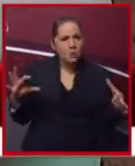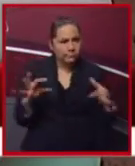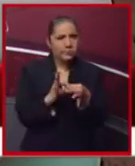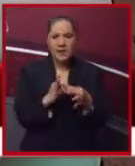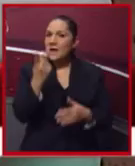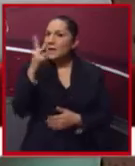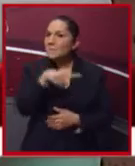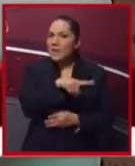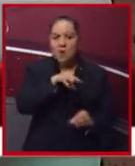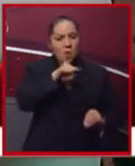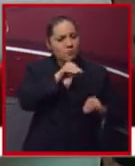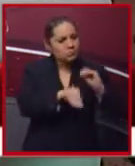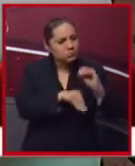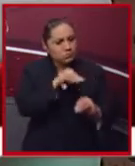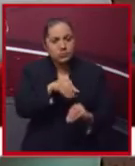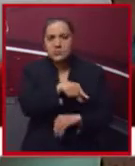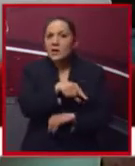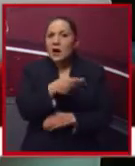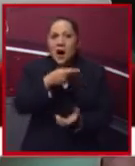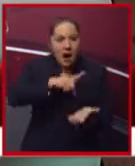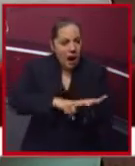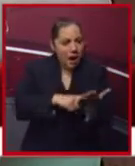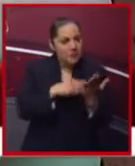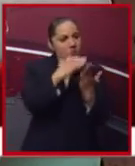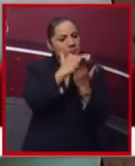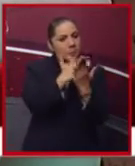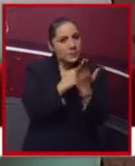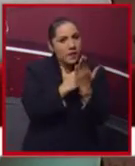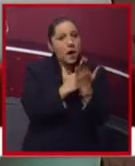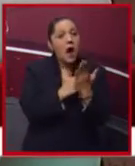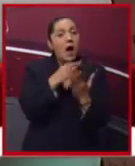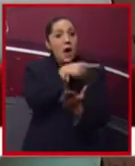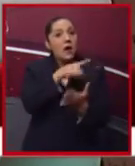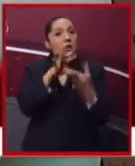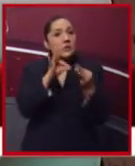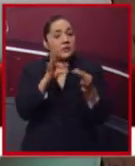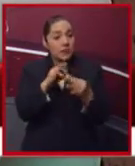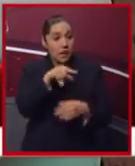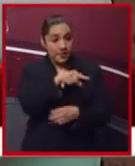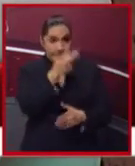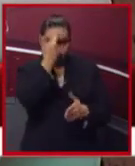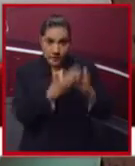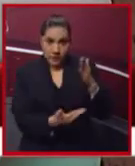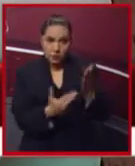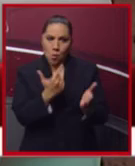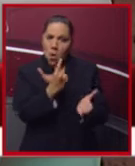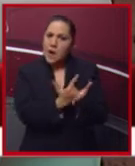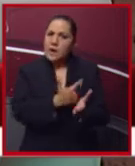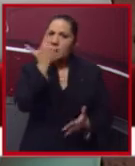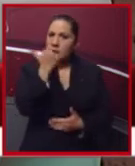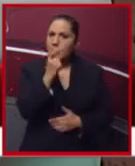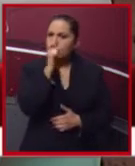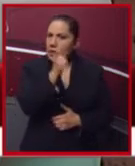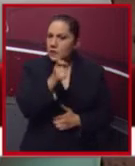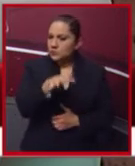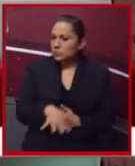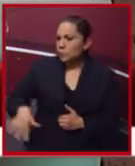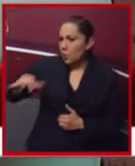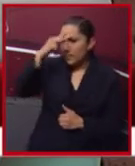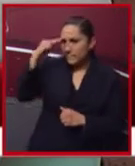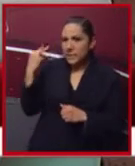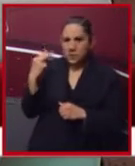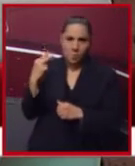abstracto, argumentando que ciertos delitos son graves y lastiman al país. Eso no es lo que tienen que